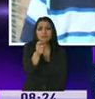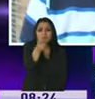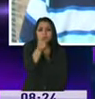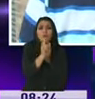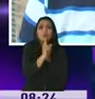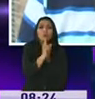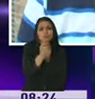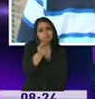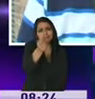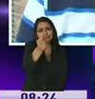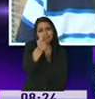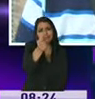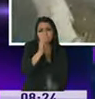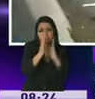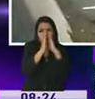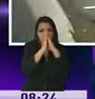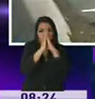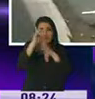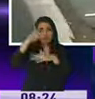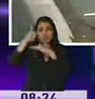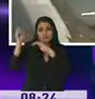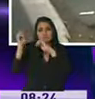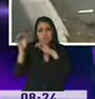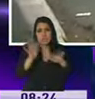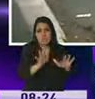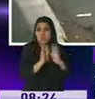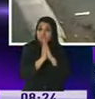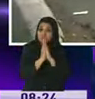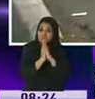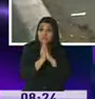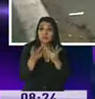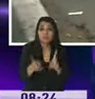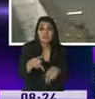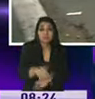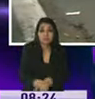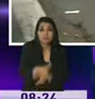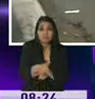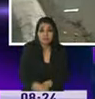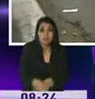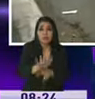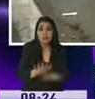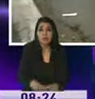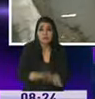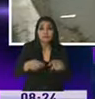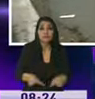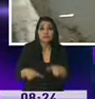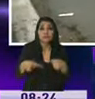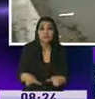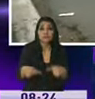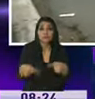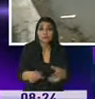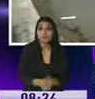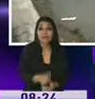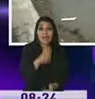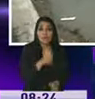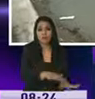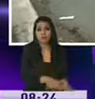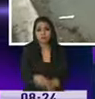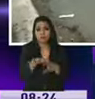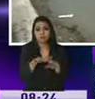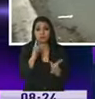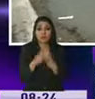autoridades, tengan la bondad. Qué terrible cómo está. Y claro, por ahí los accidentes a la orden del día, porque imagínense, el agua, por ahí no sabe